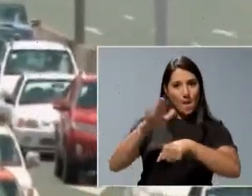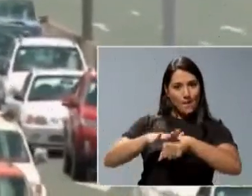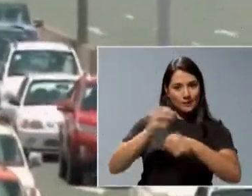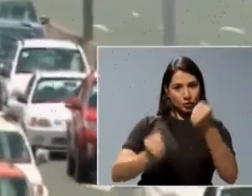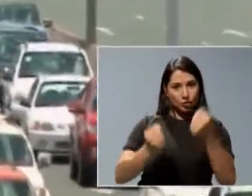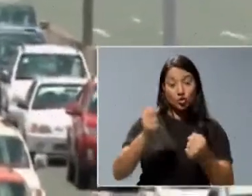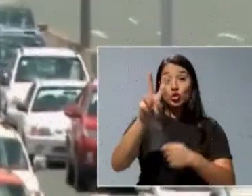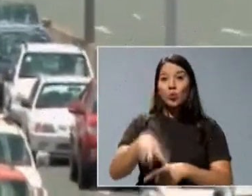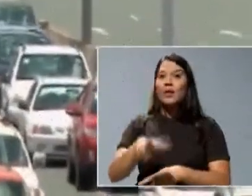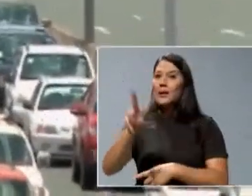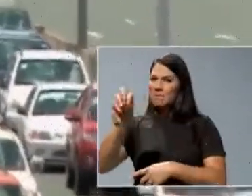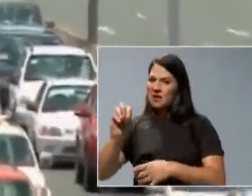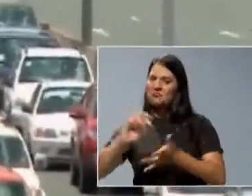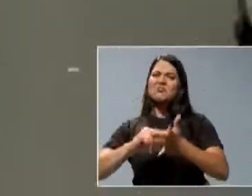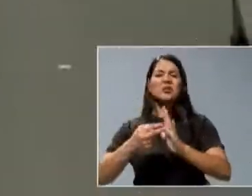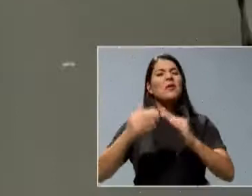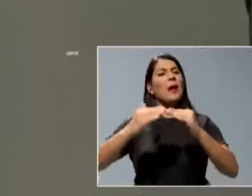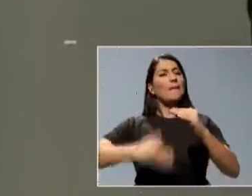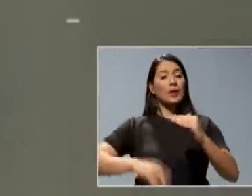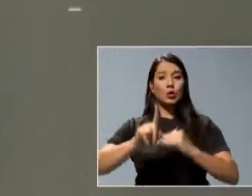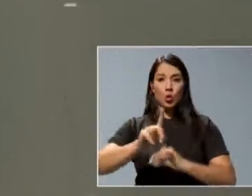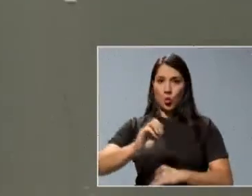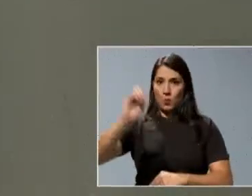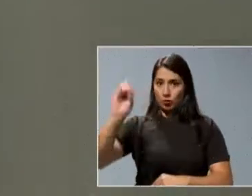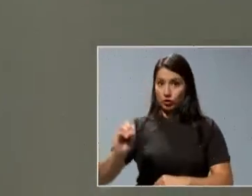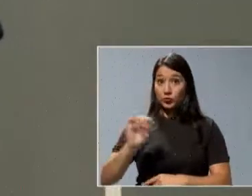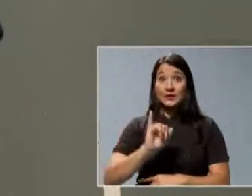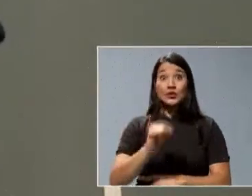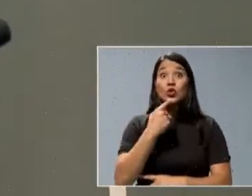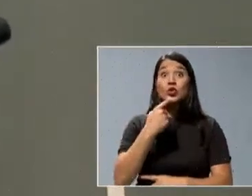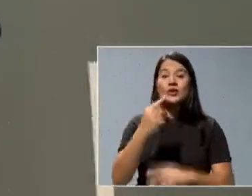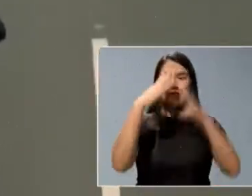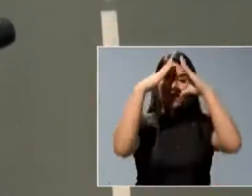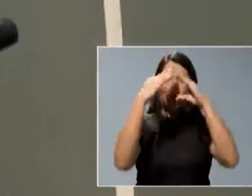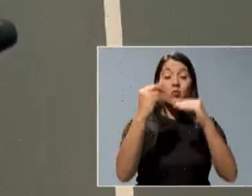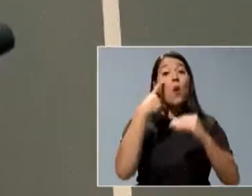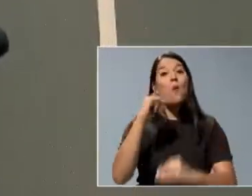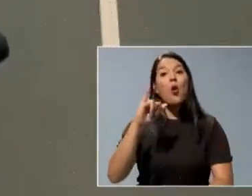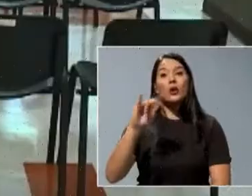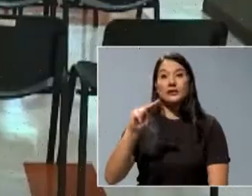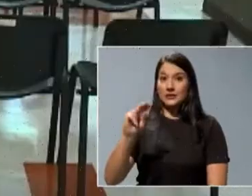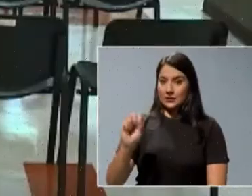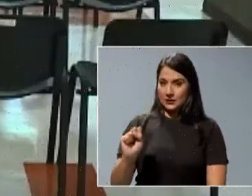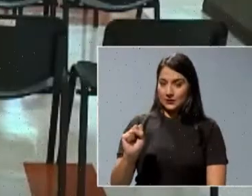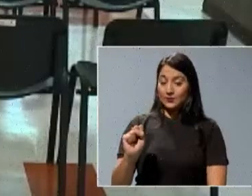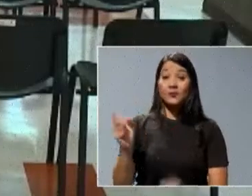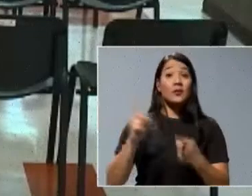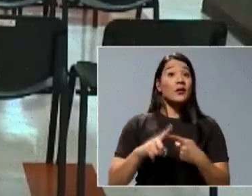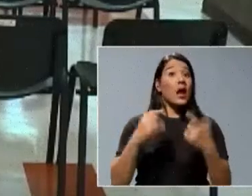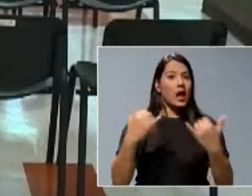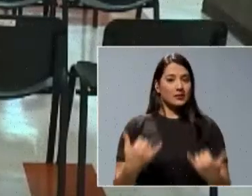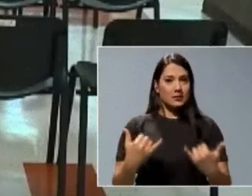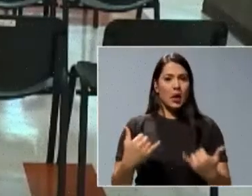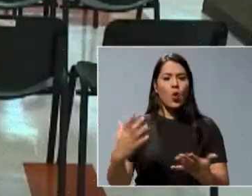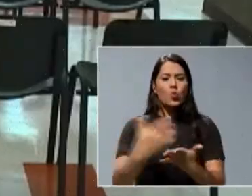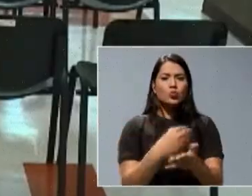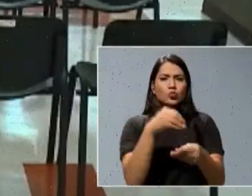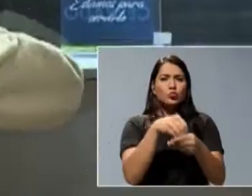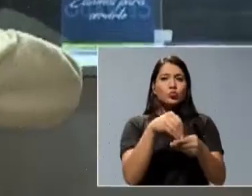que significa menos de un 1%. Así lo indican los datos del Instituto Nacional de Seguros. Por el momento se ha